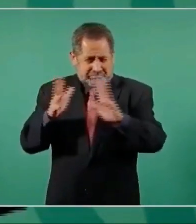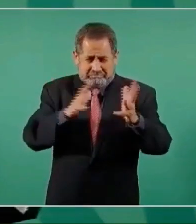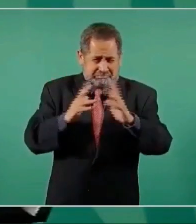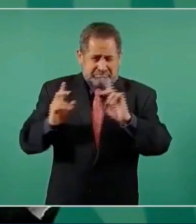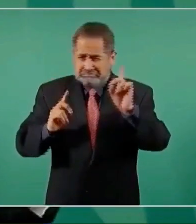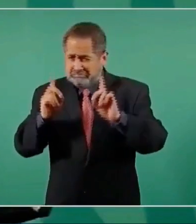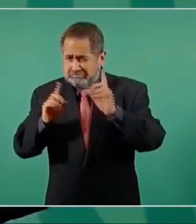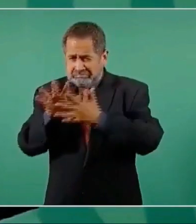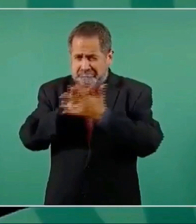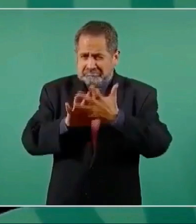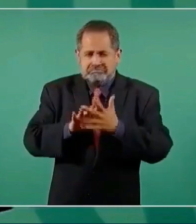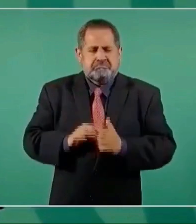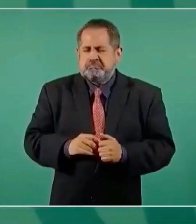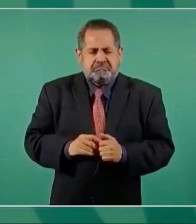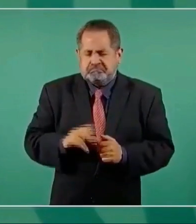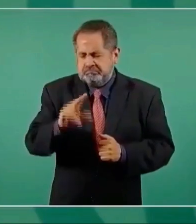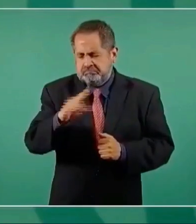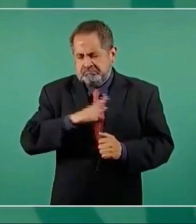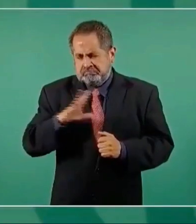hay,